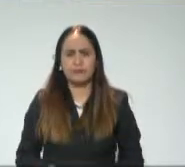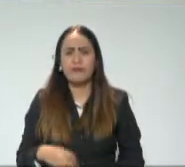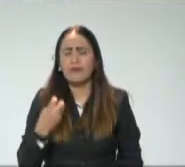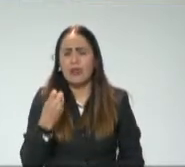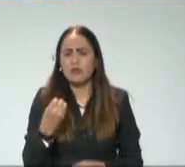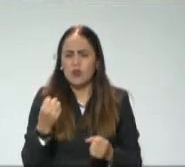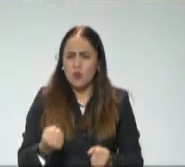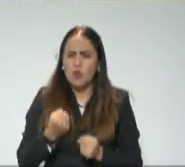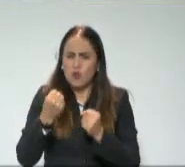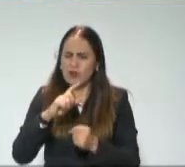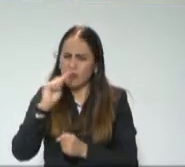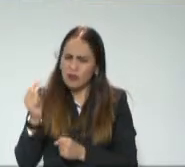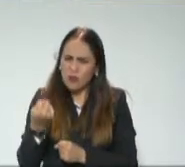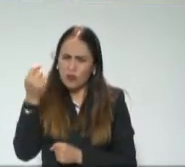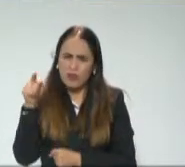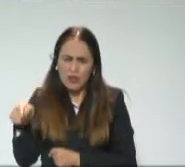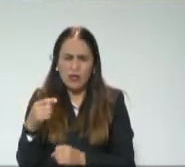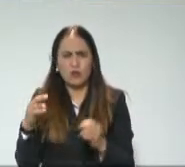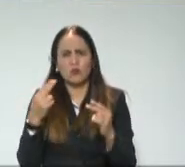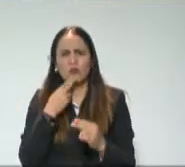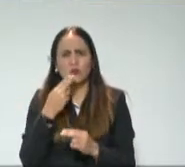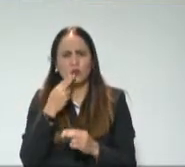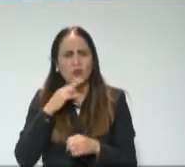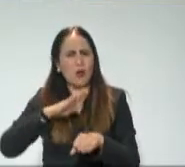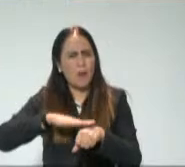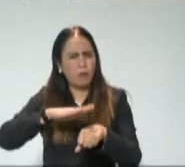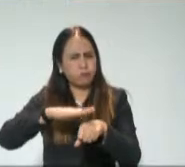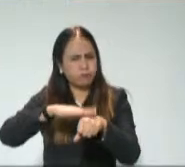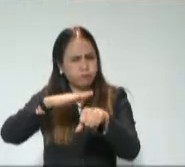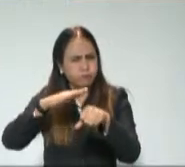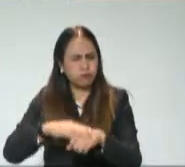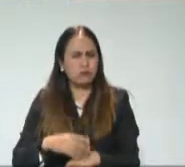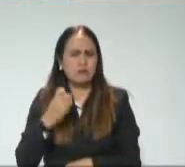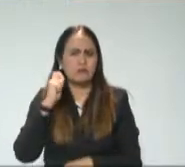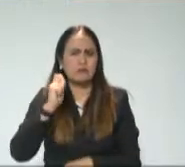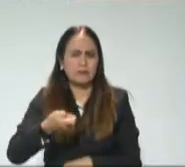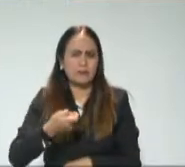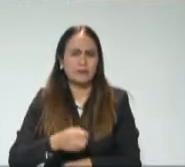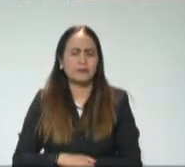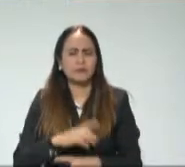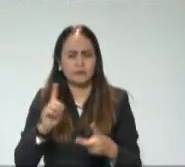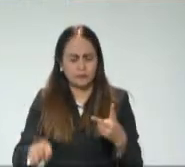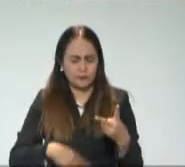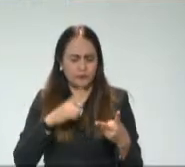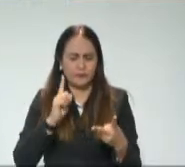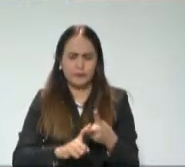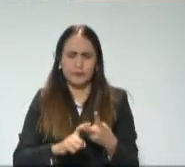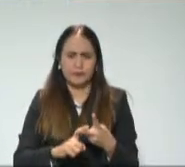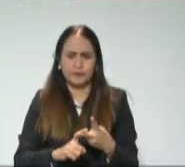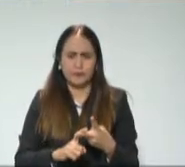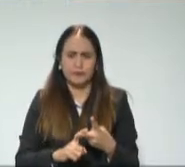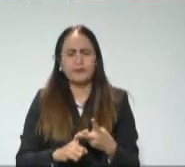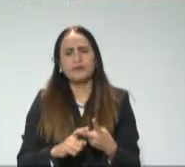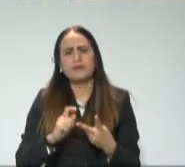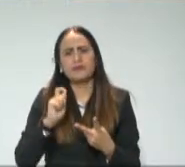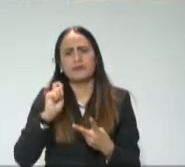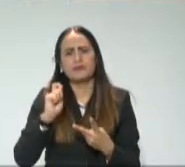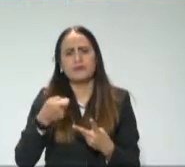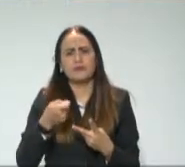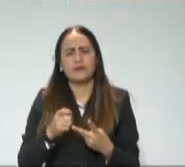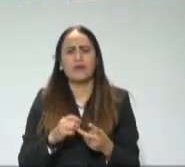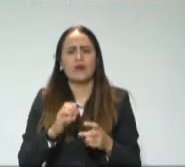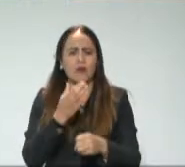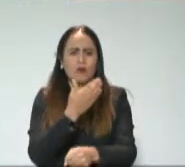Lo que implica el fortalecimiento de los sistemas de información nos lleva también a la a la segunda pregunta que se planteaba sobre esta